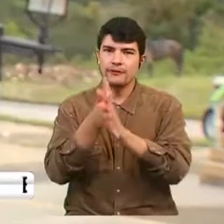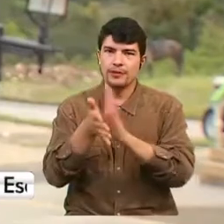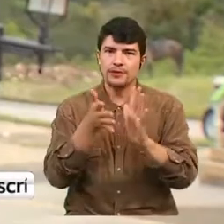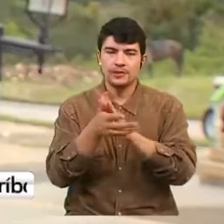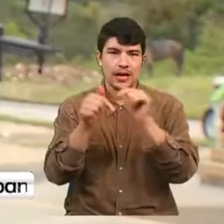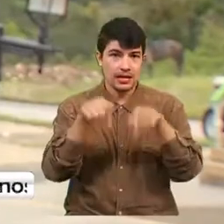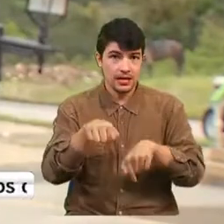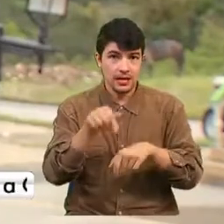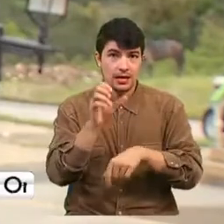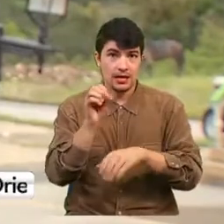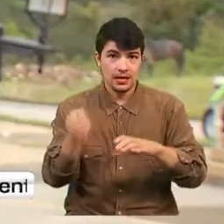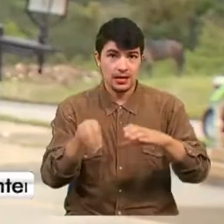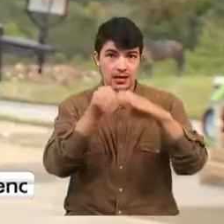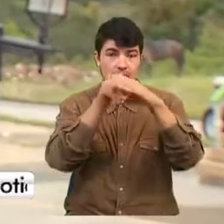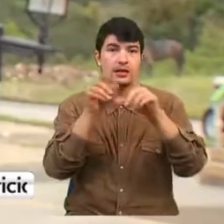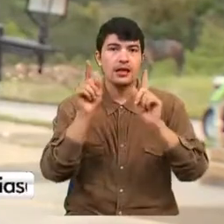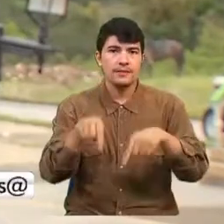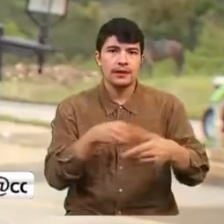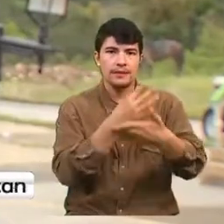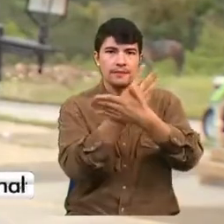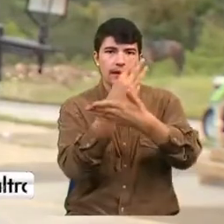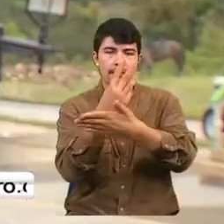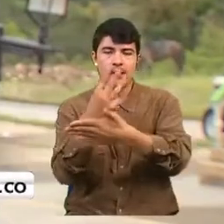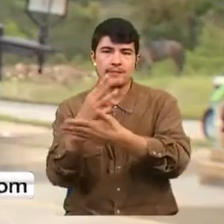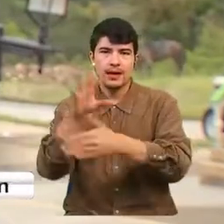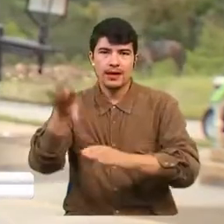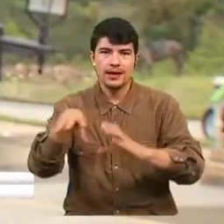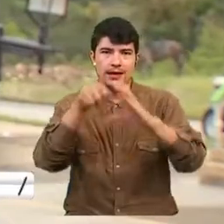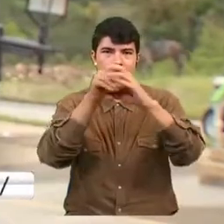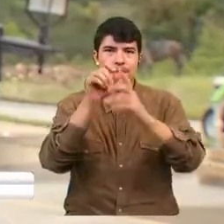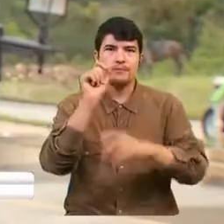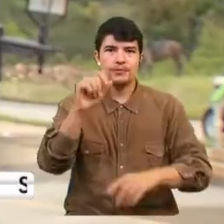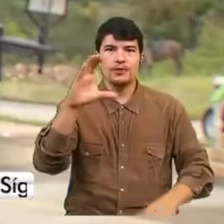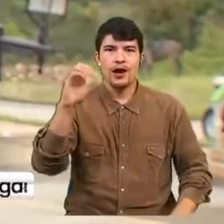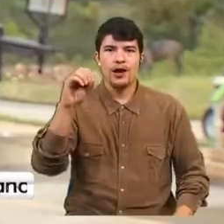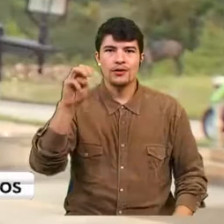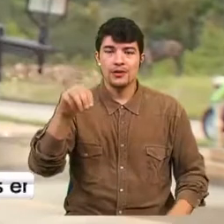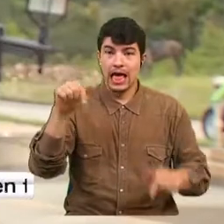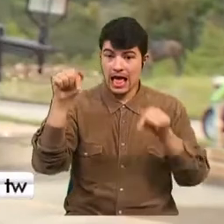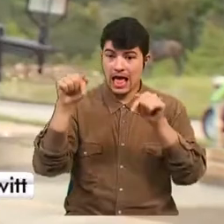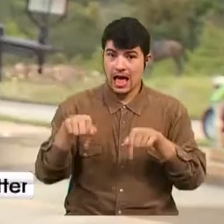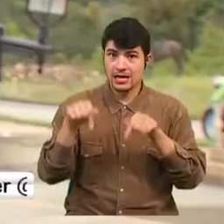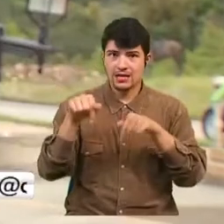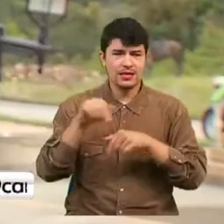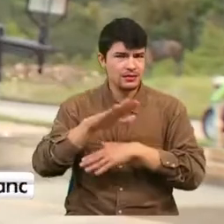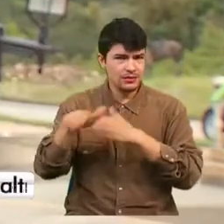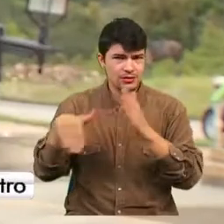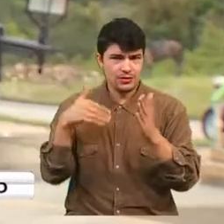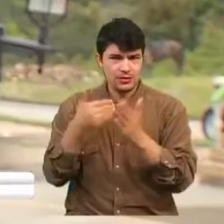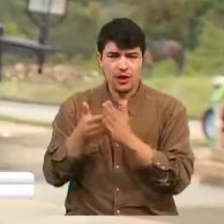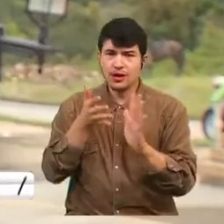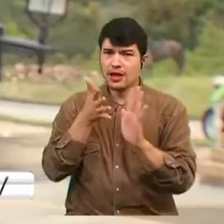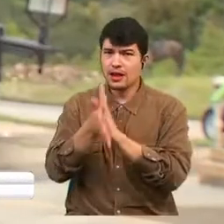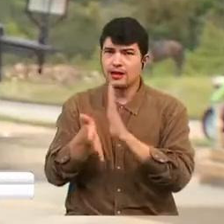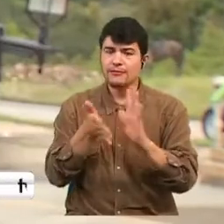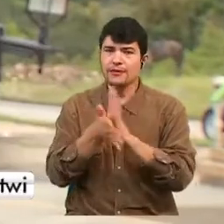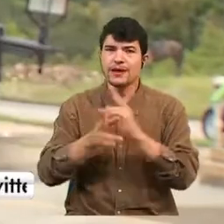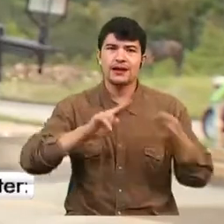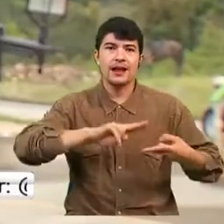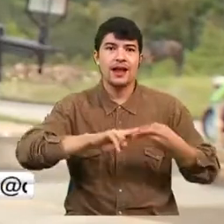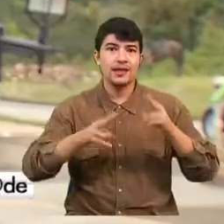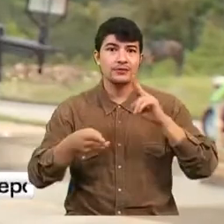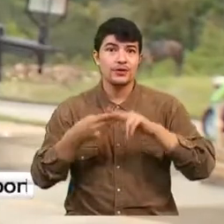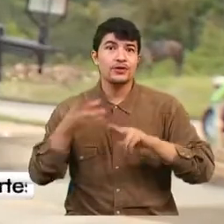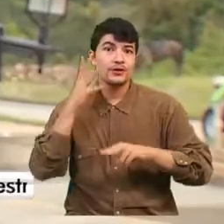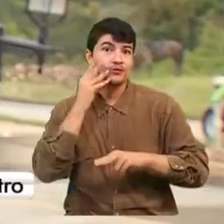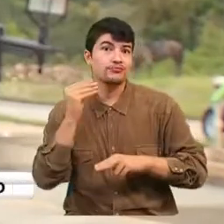y también que nos siguen a través de www.canaltro.com. Desde acá vamos a estar dando toda la información con respecto a la Expedición Santander y a